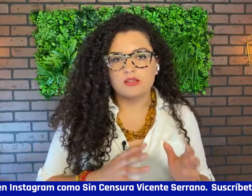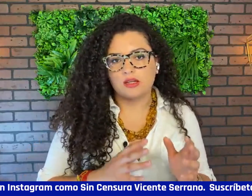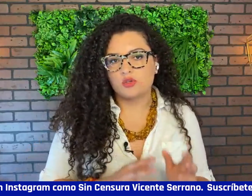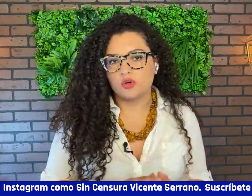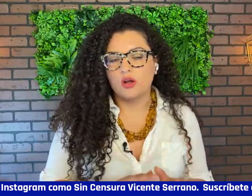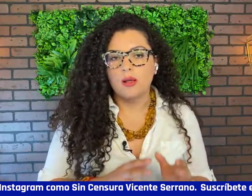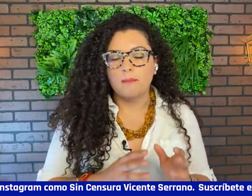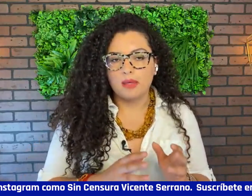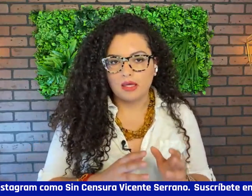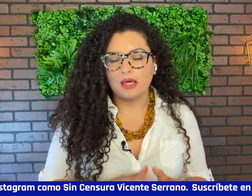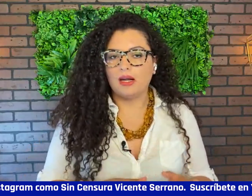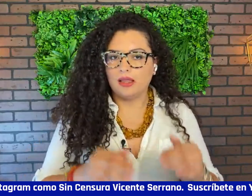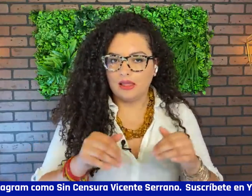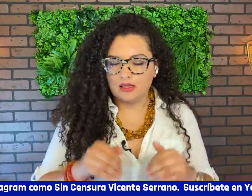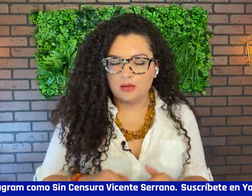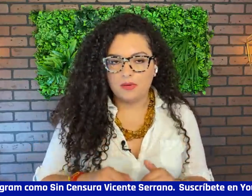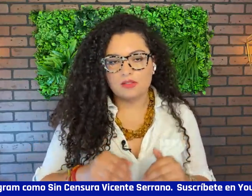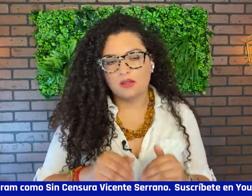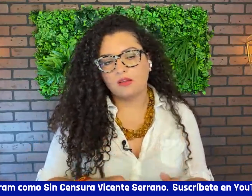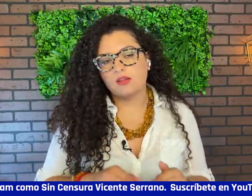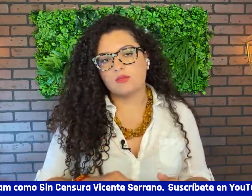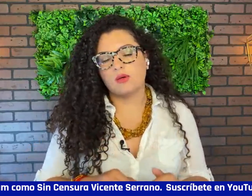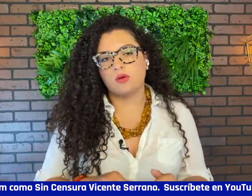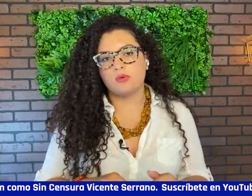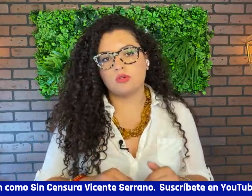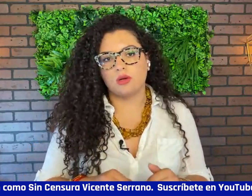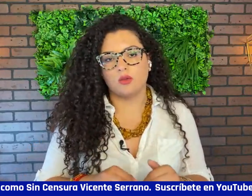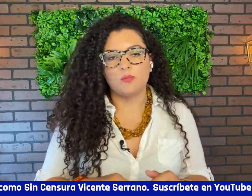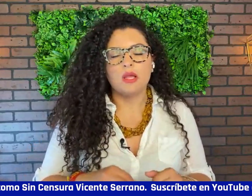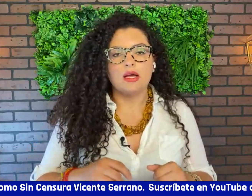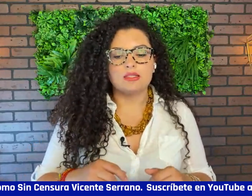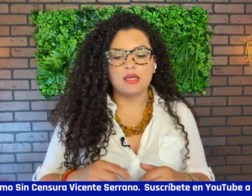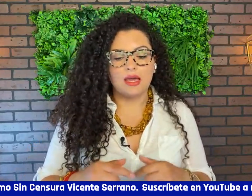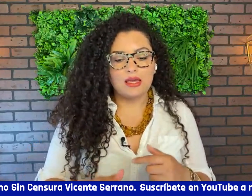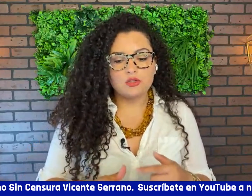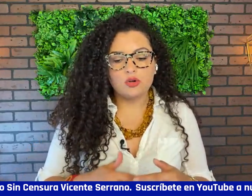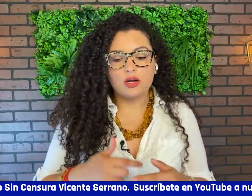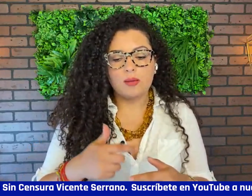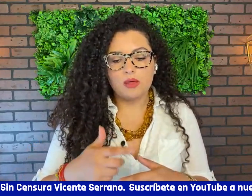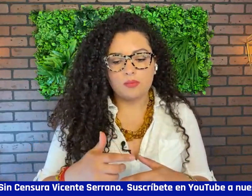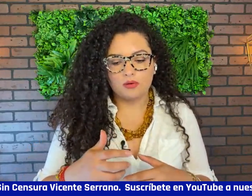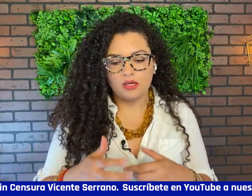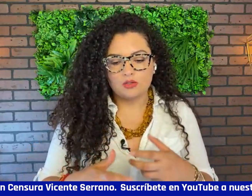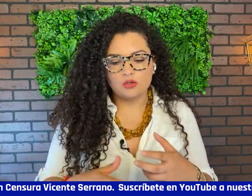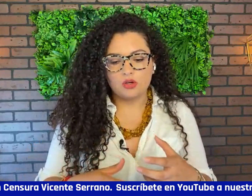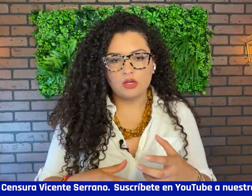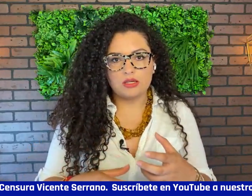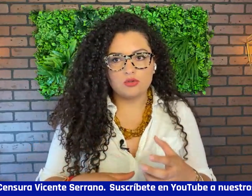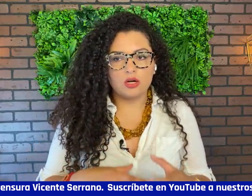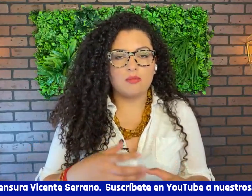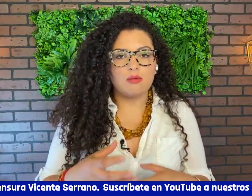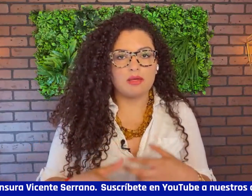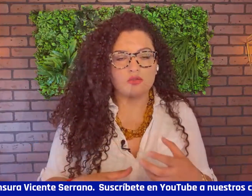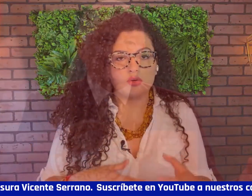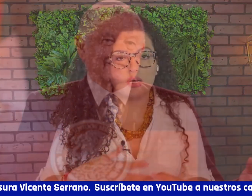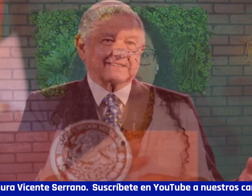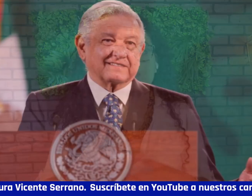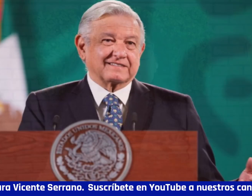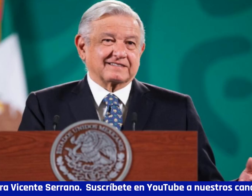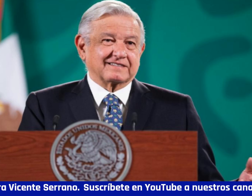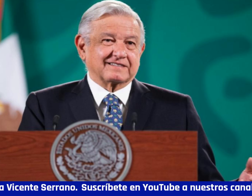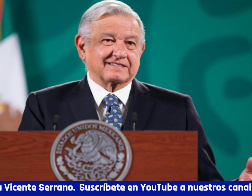la administración mexicana de este presidente Andrés Manuel López Obrador. Así que esto revive,